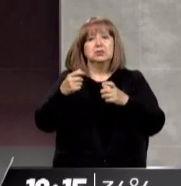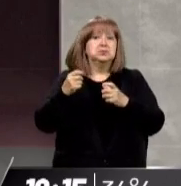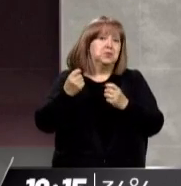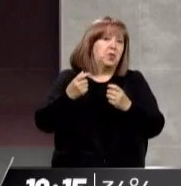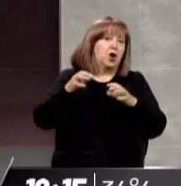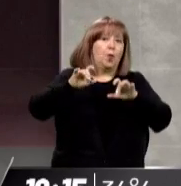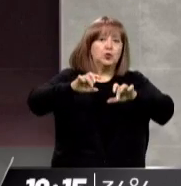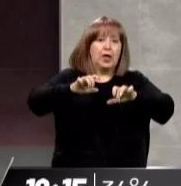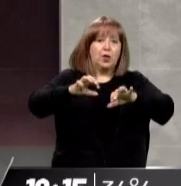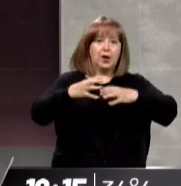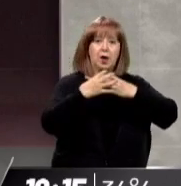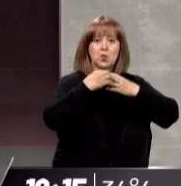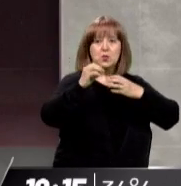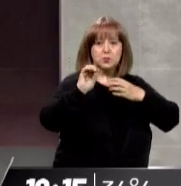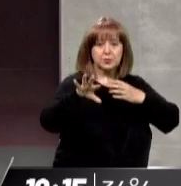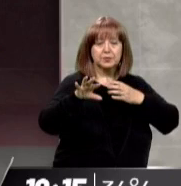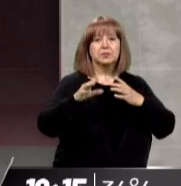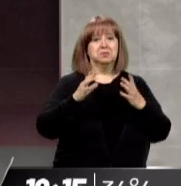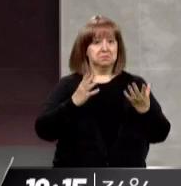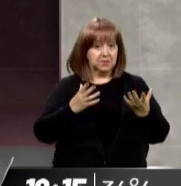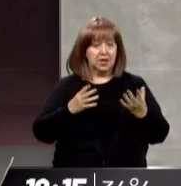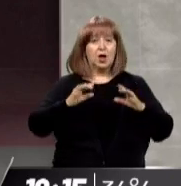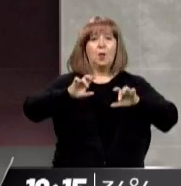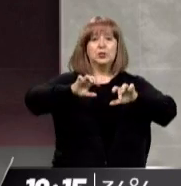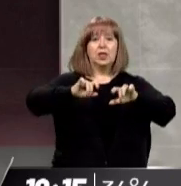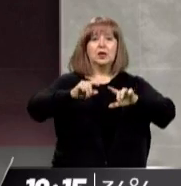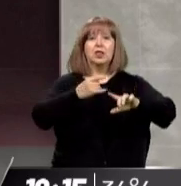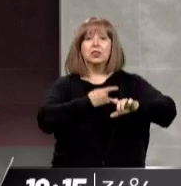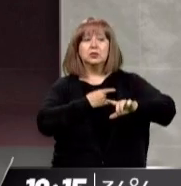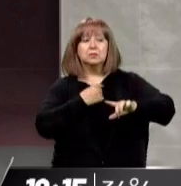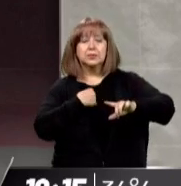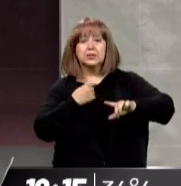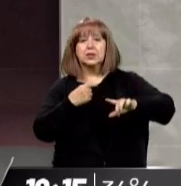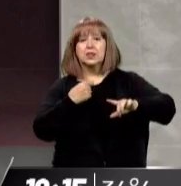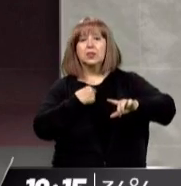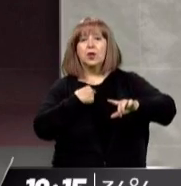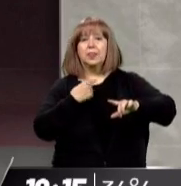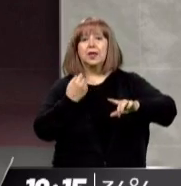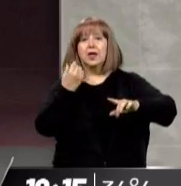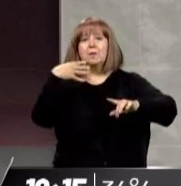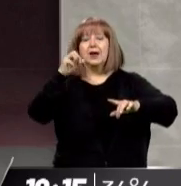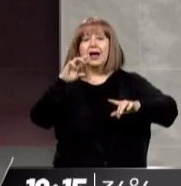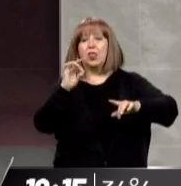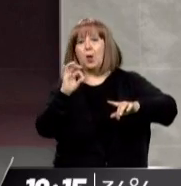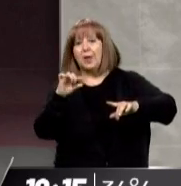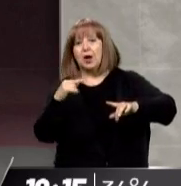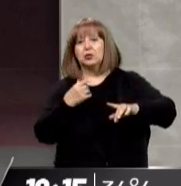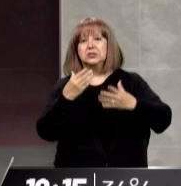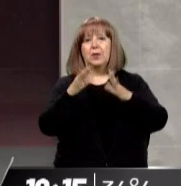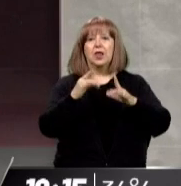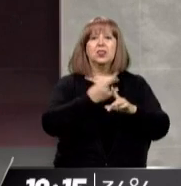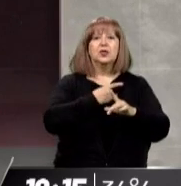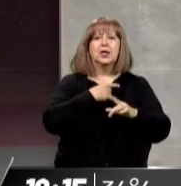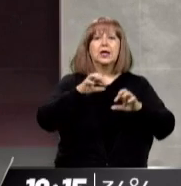tal y tal computadora vinculada, entonces te devuelven la cuenta. Vos podés ver dónde tu aplicación, dónde tu cuenta de Mercado Pago está abierta, en